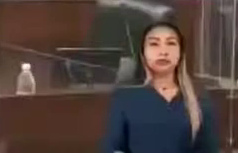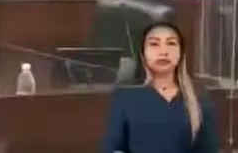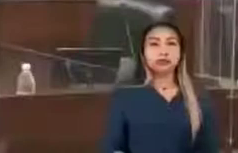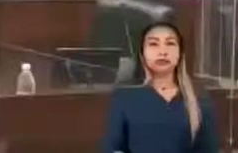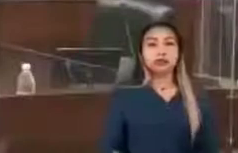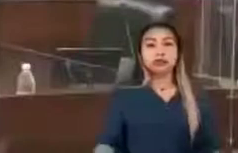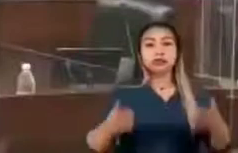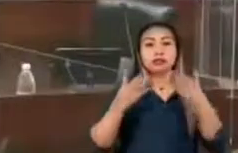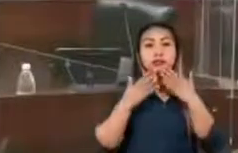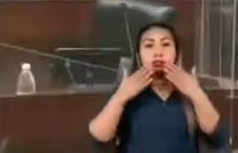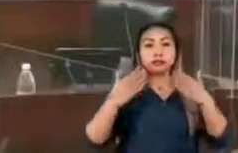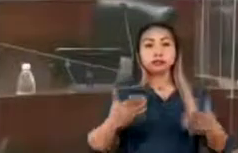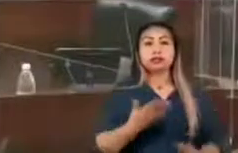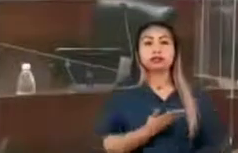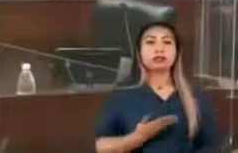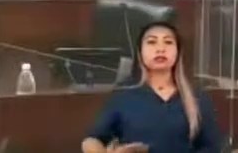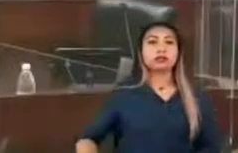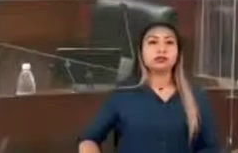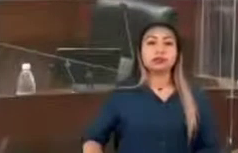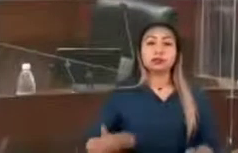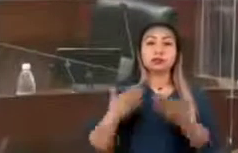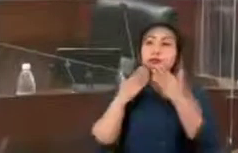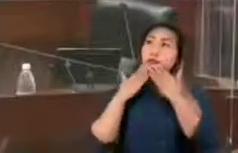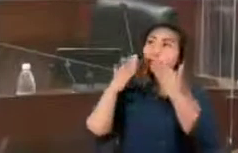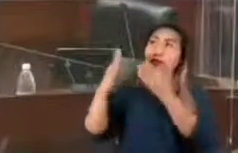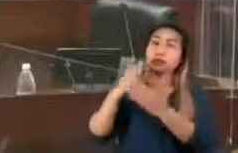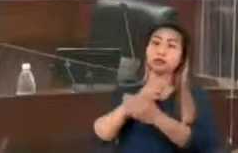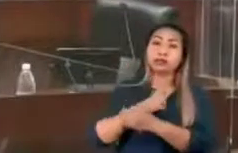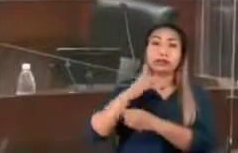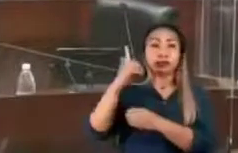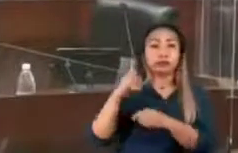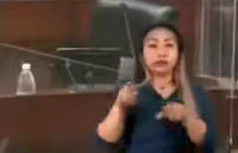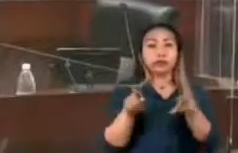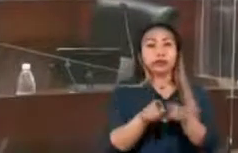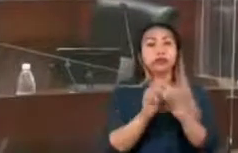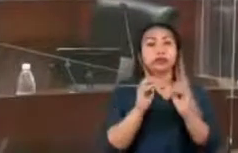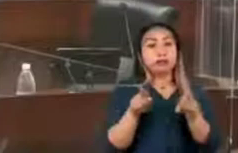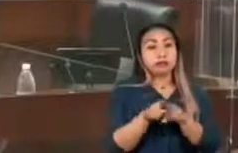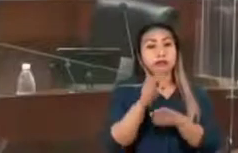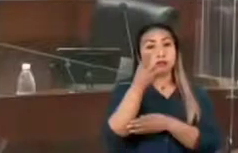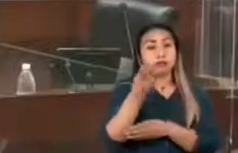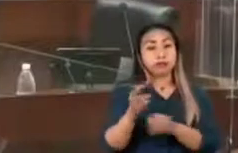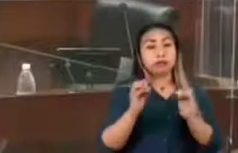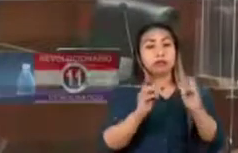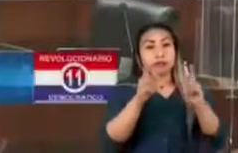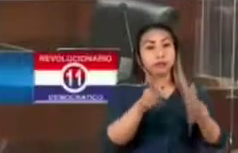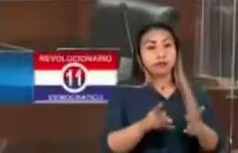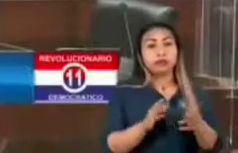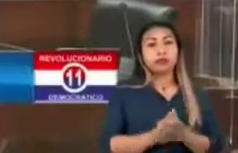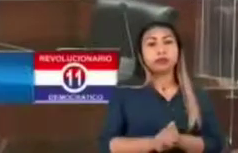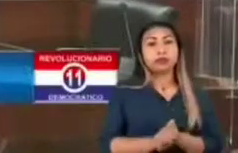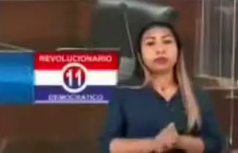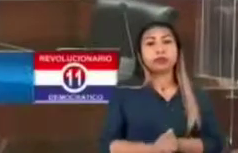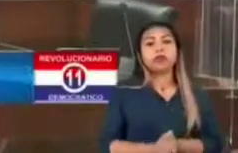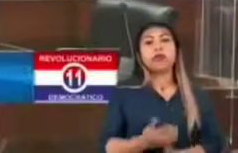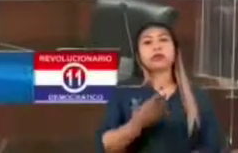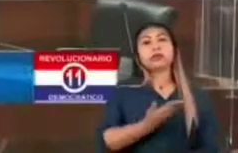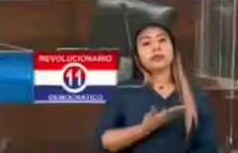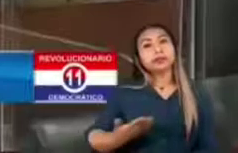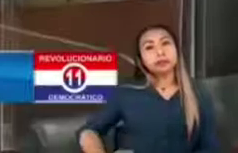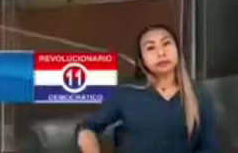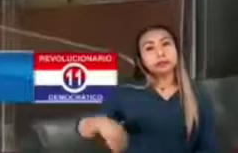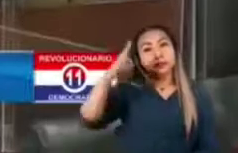hasta el presidente agradecida con dios y por último podemos la oportunidad señor presiente nito cortizo